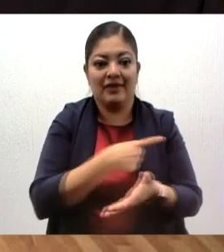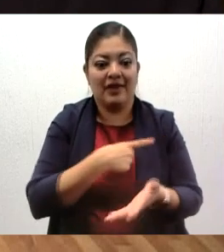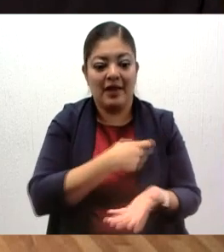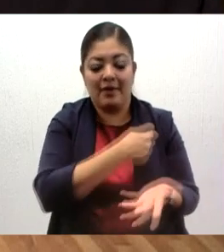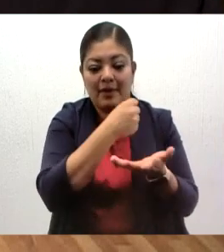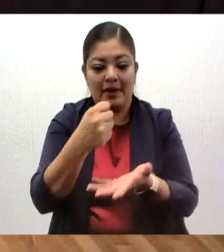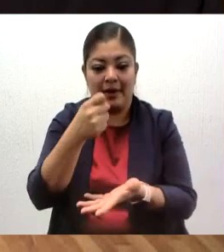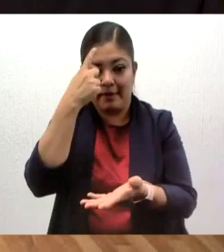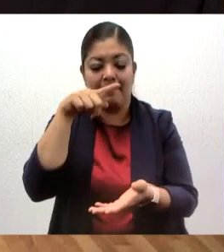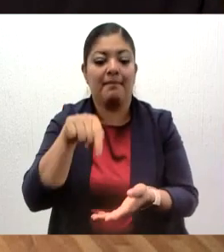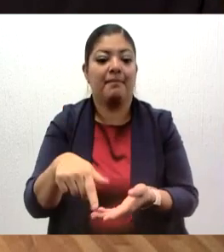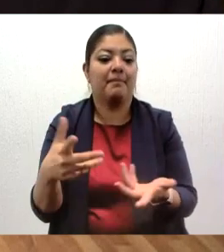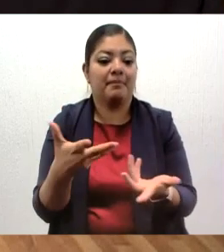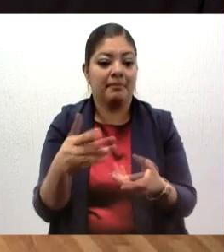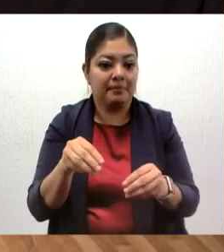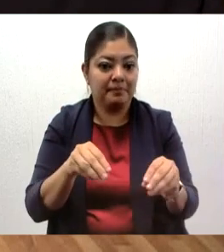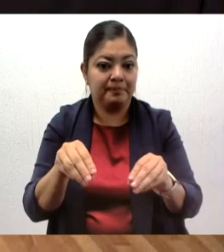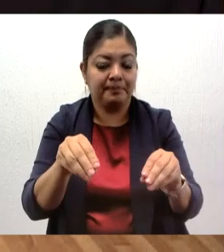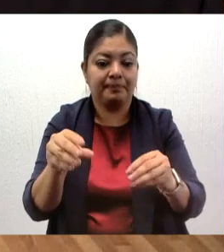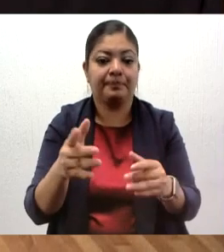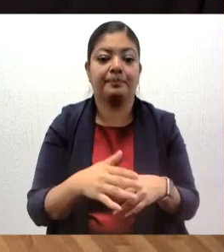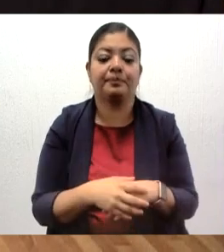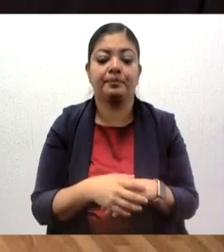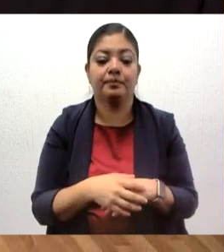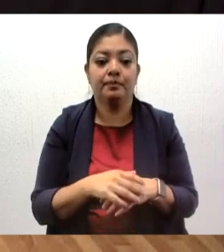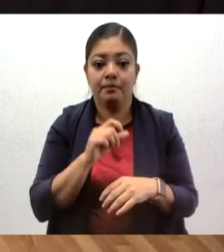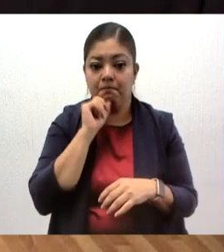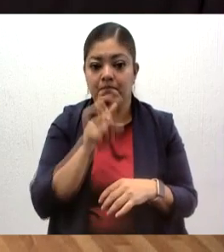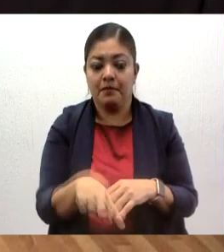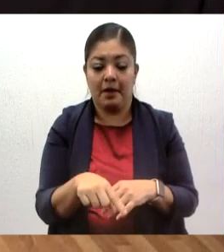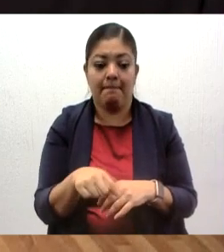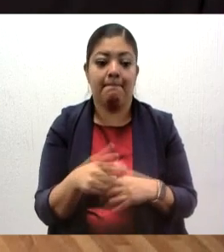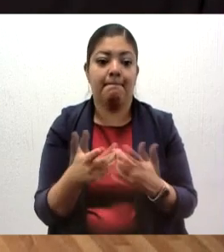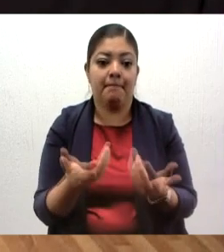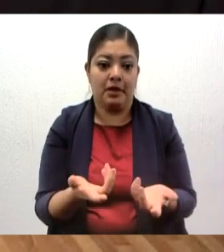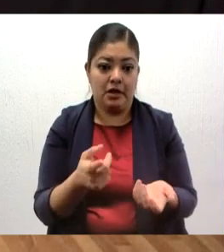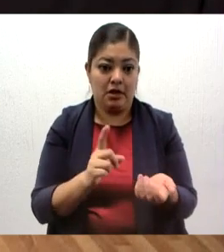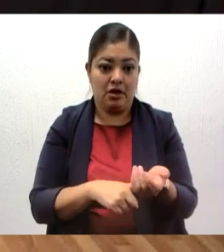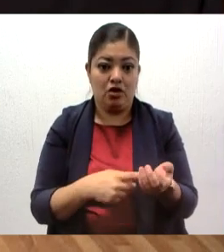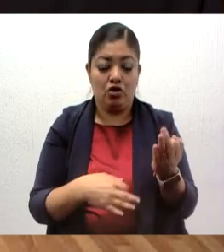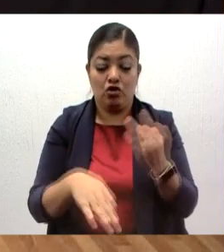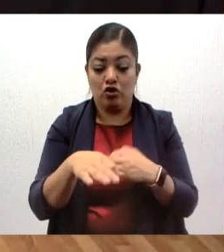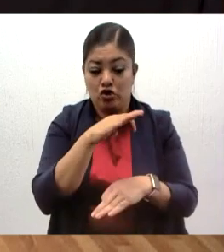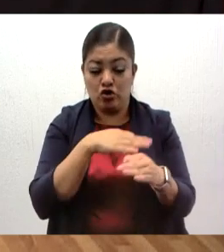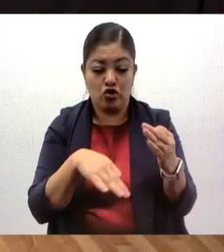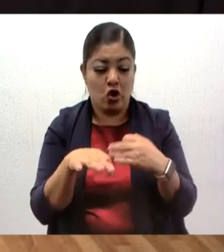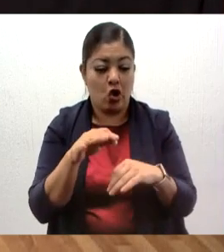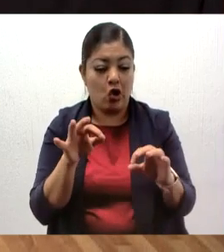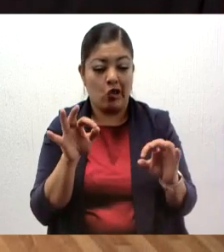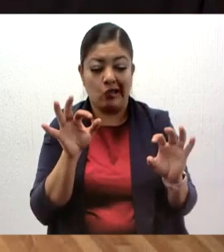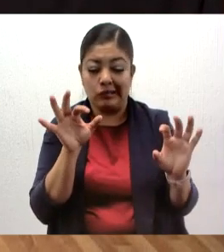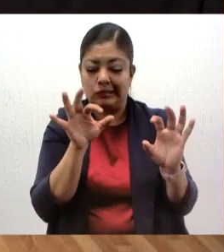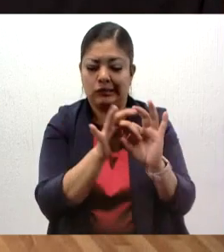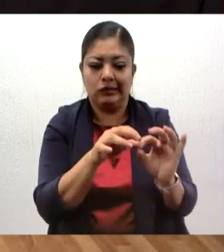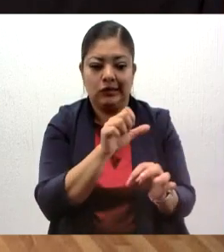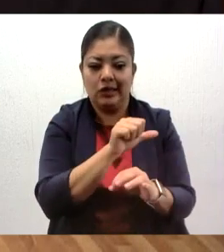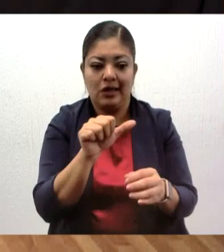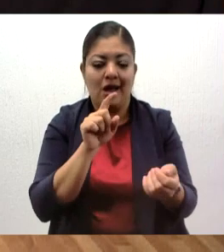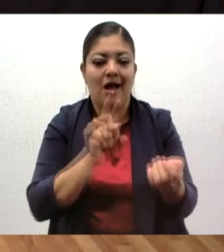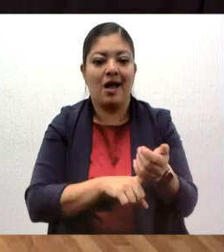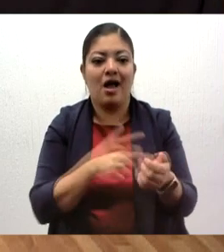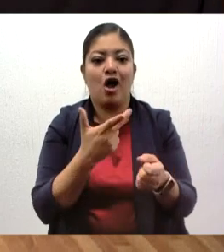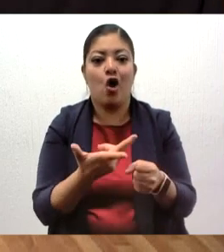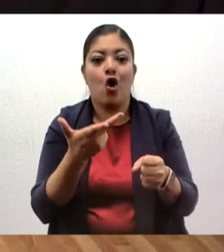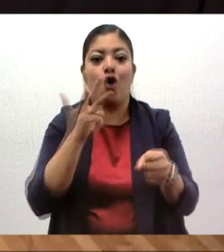operación eh También todo lo que tiene que ver con el fortalecimiento y el equipamiento de los hospitales